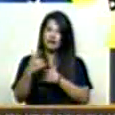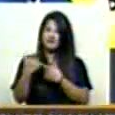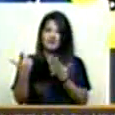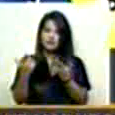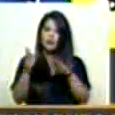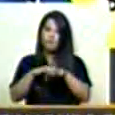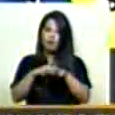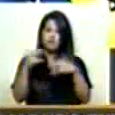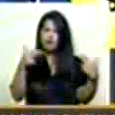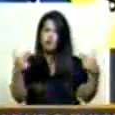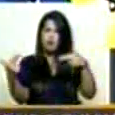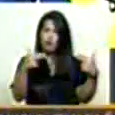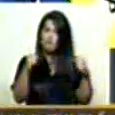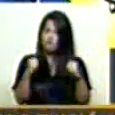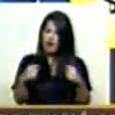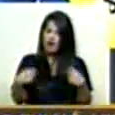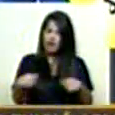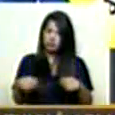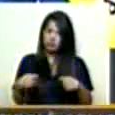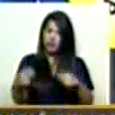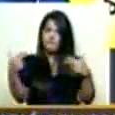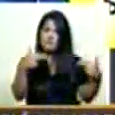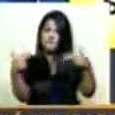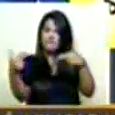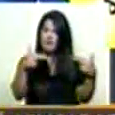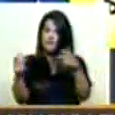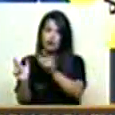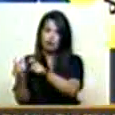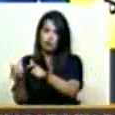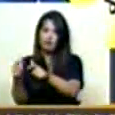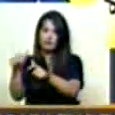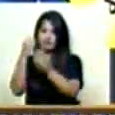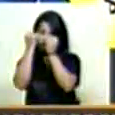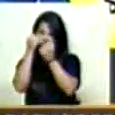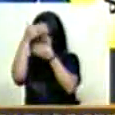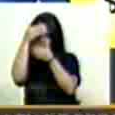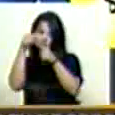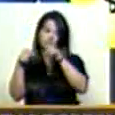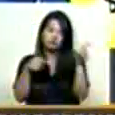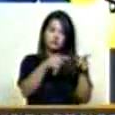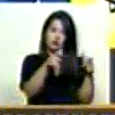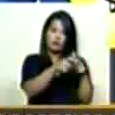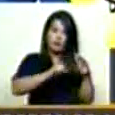enfrentamiento realizado por esta célula terrorista